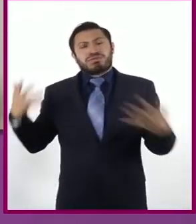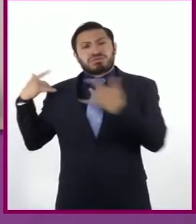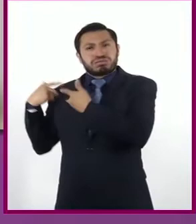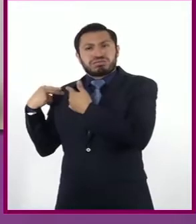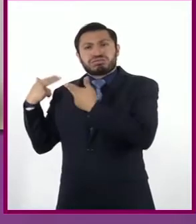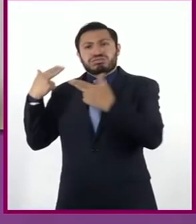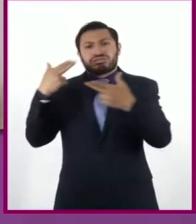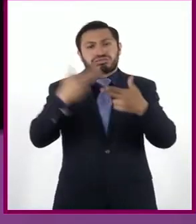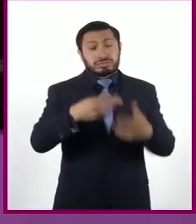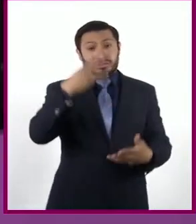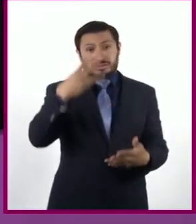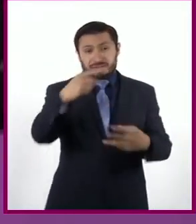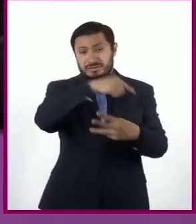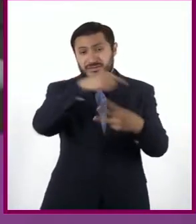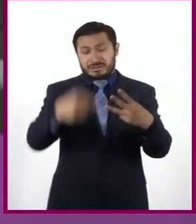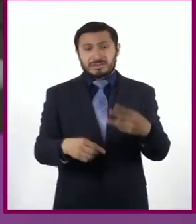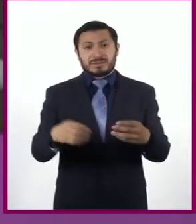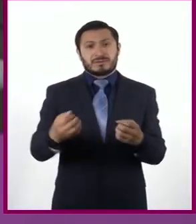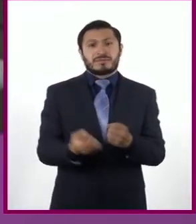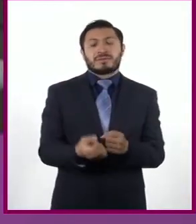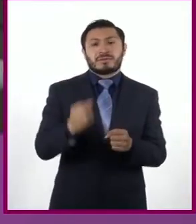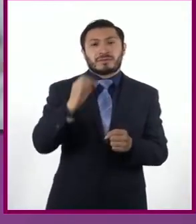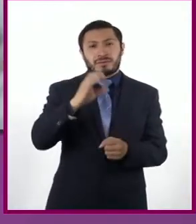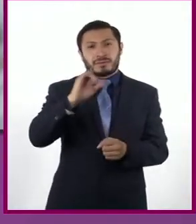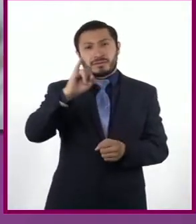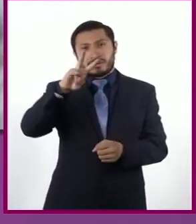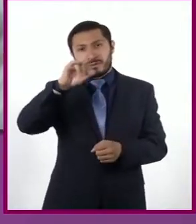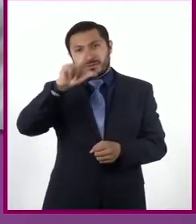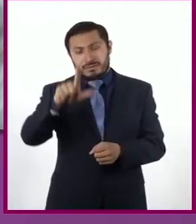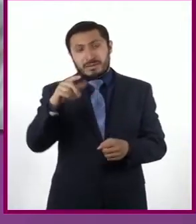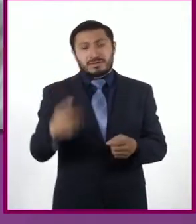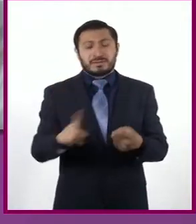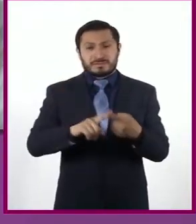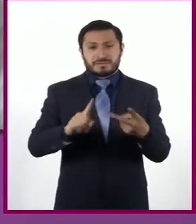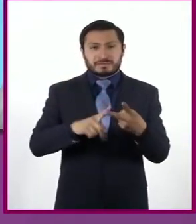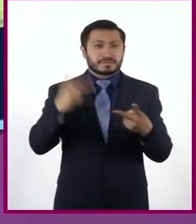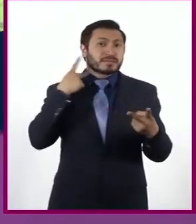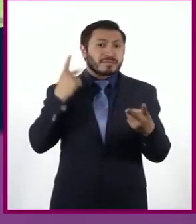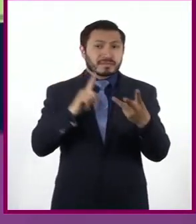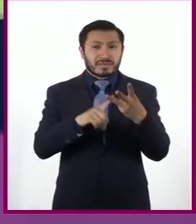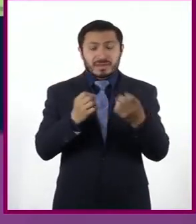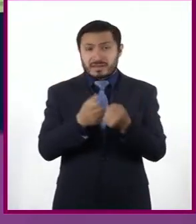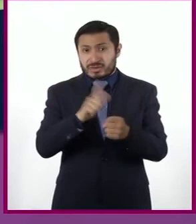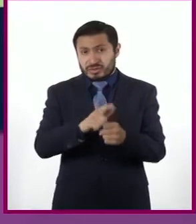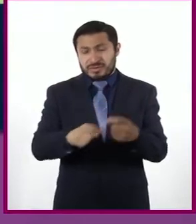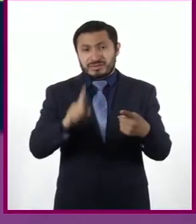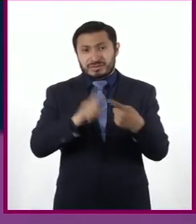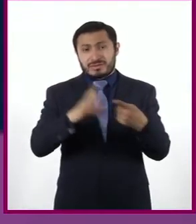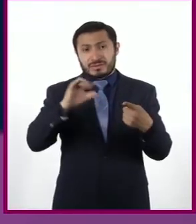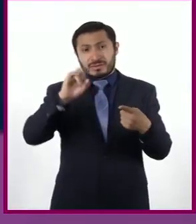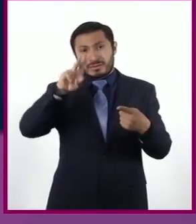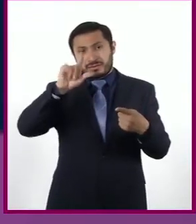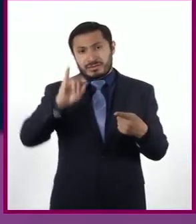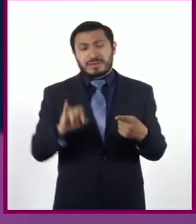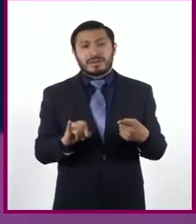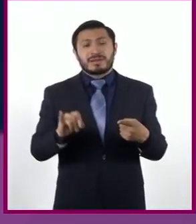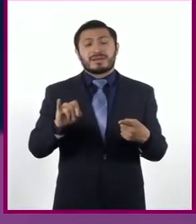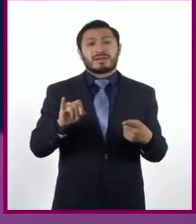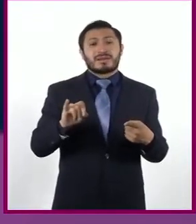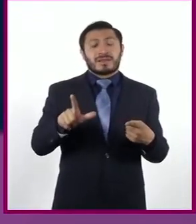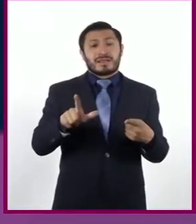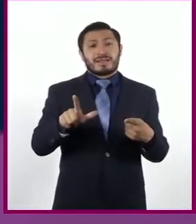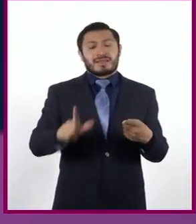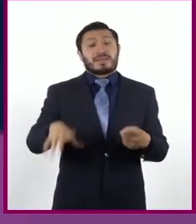3 dimensiones: civil, política y social. Los derechos civiles corresponden a los mecanismos